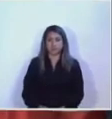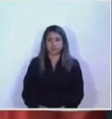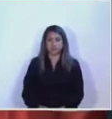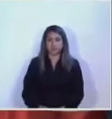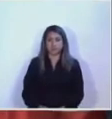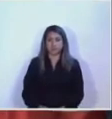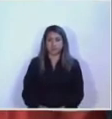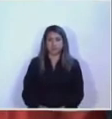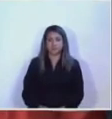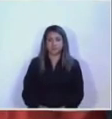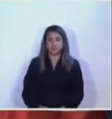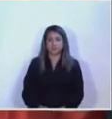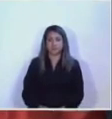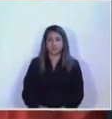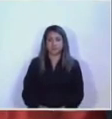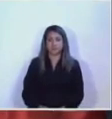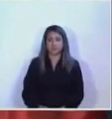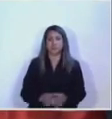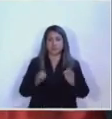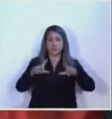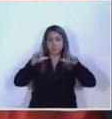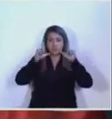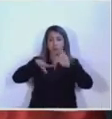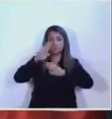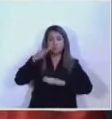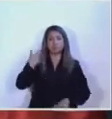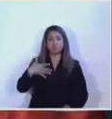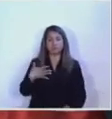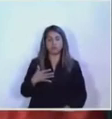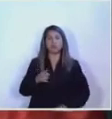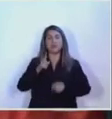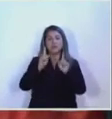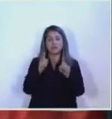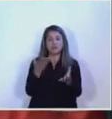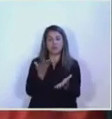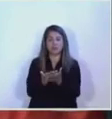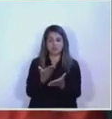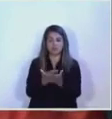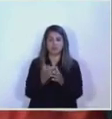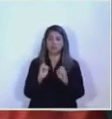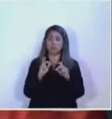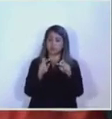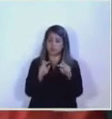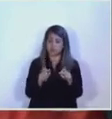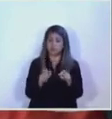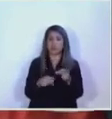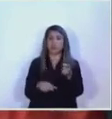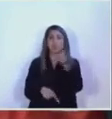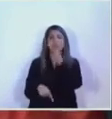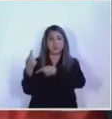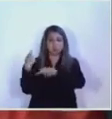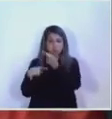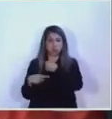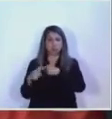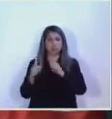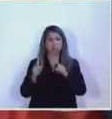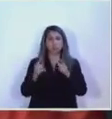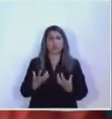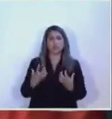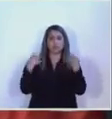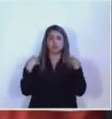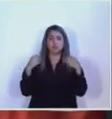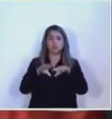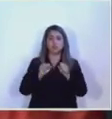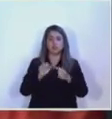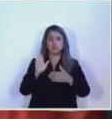Frente a esto, los actores relevantes tienen que aprovechar una oportunidad que es histórica y asumir un